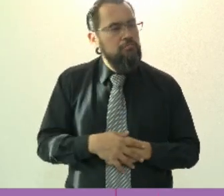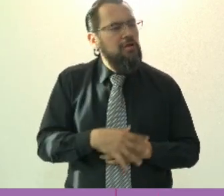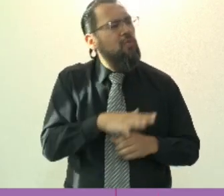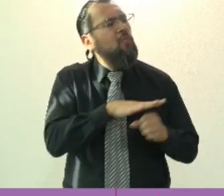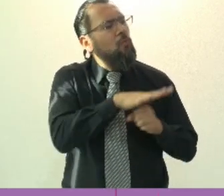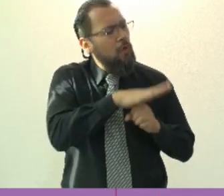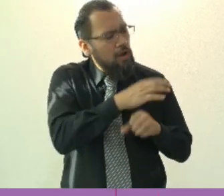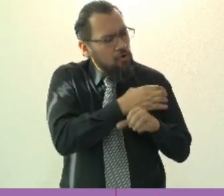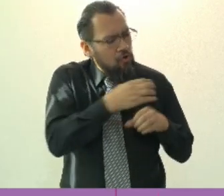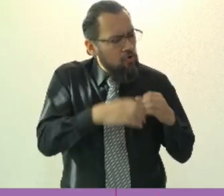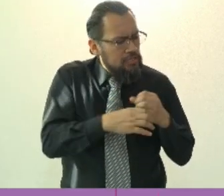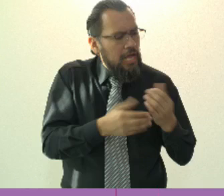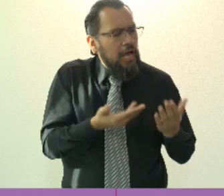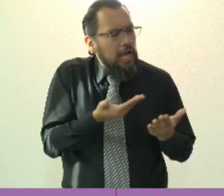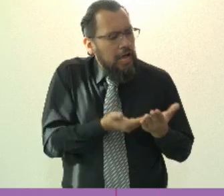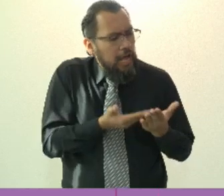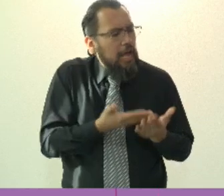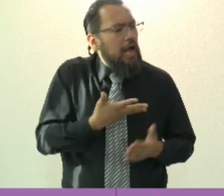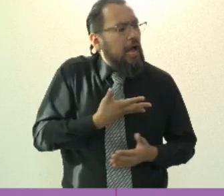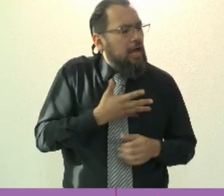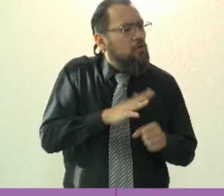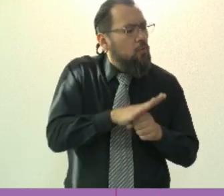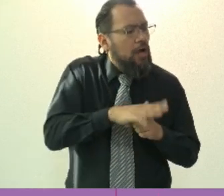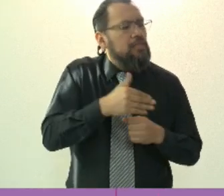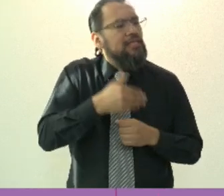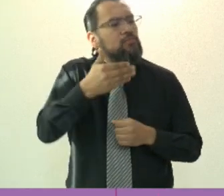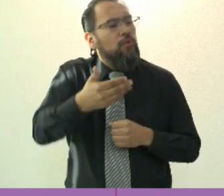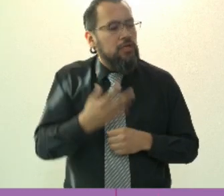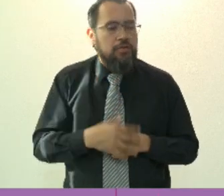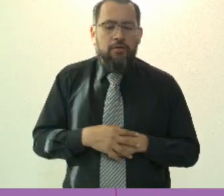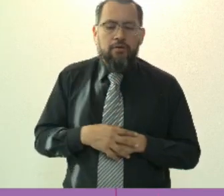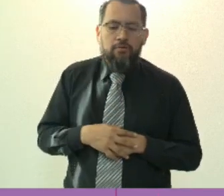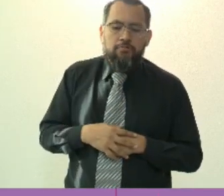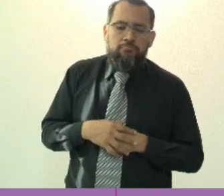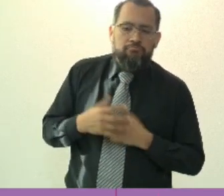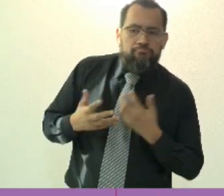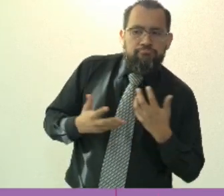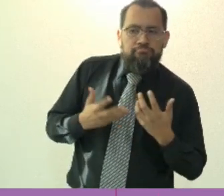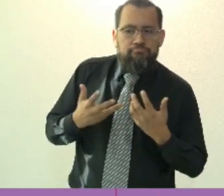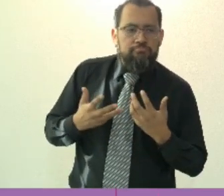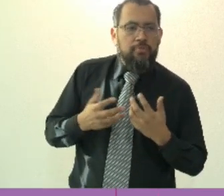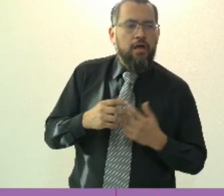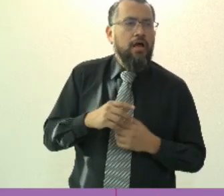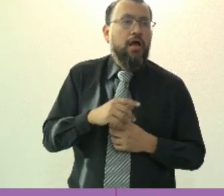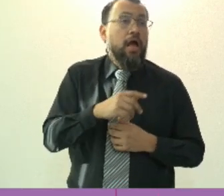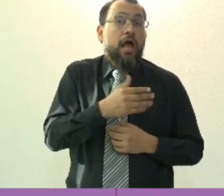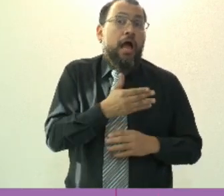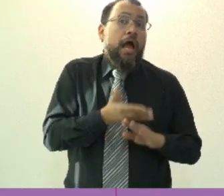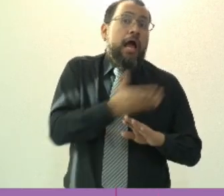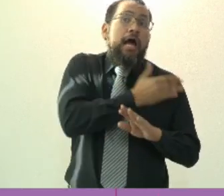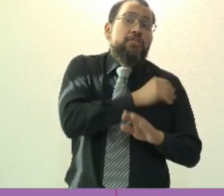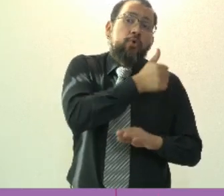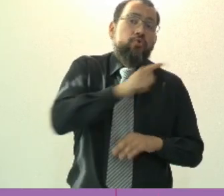hay para ver qué sigue? Ah, los que salieron no nos dejaron